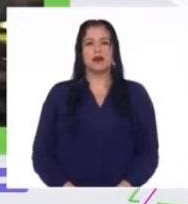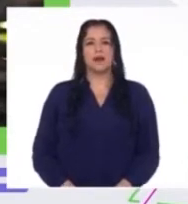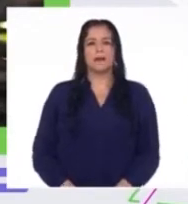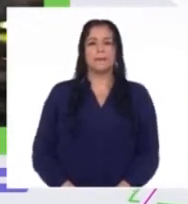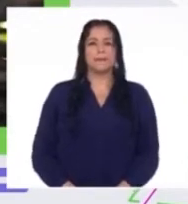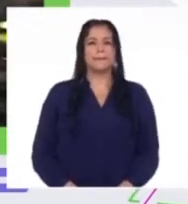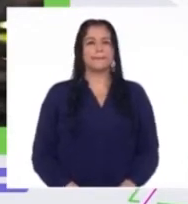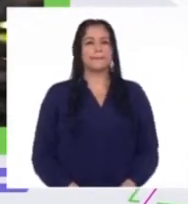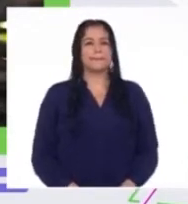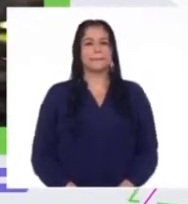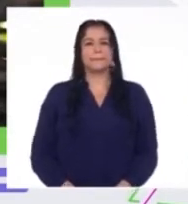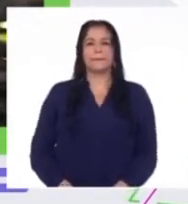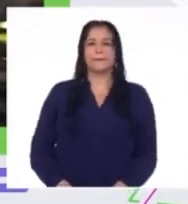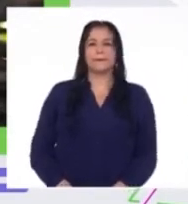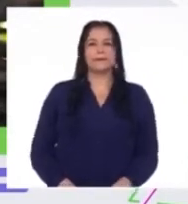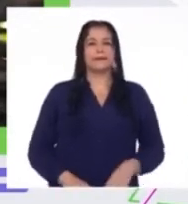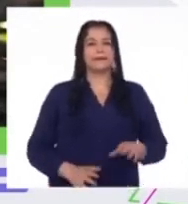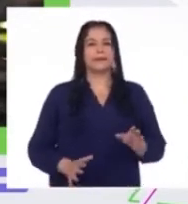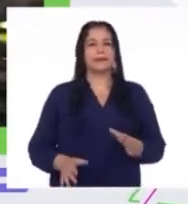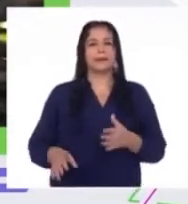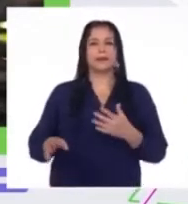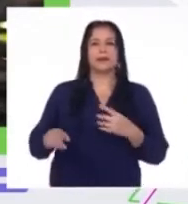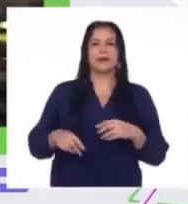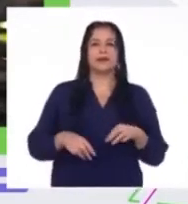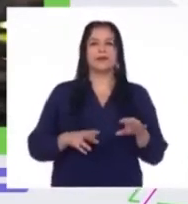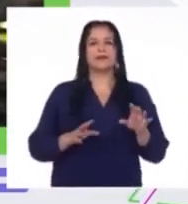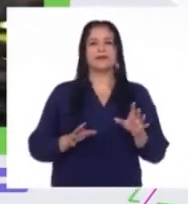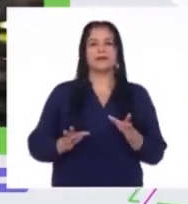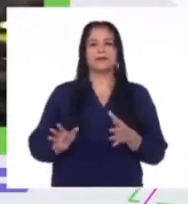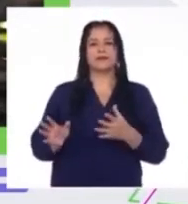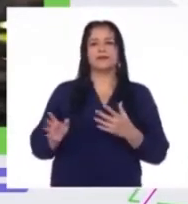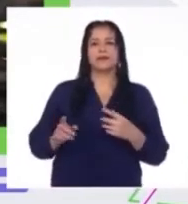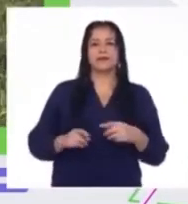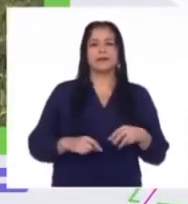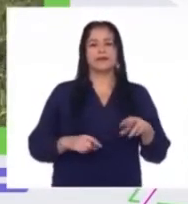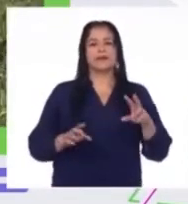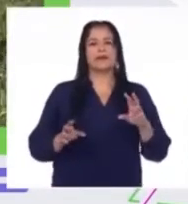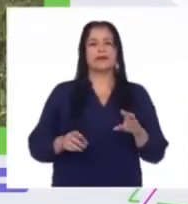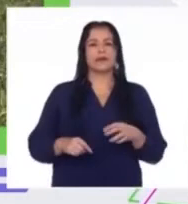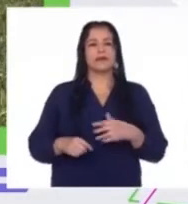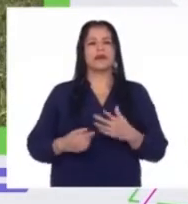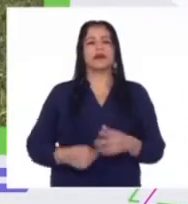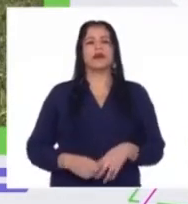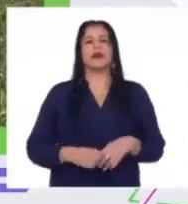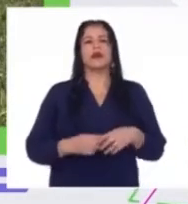kantami yurarisa sachapi kausasa.